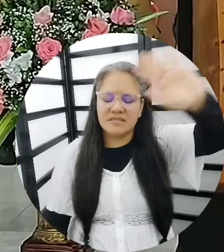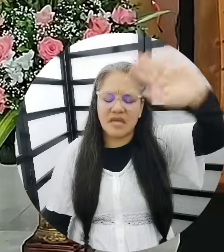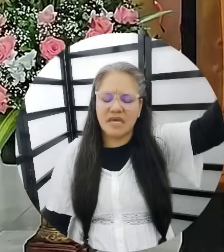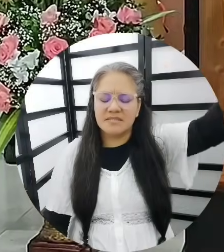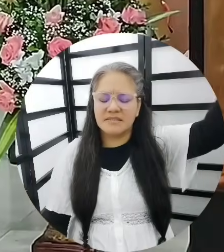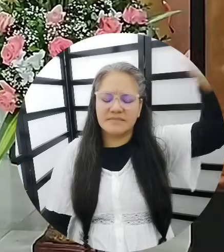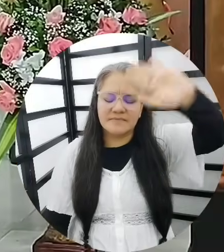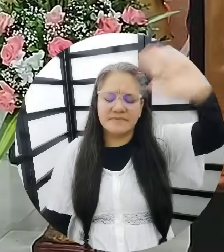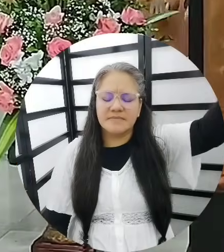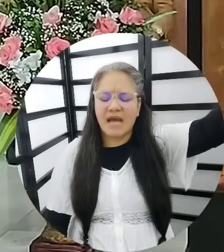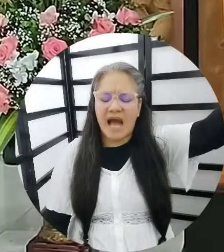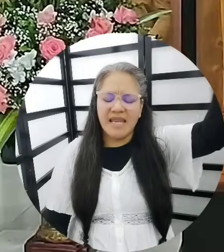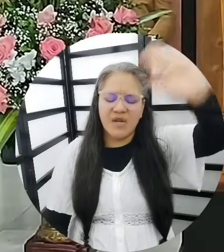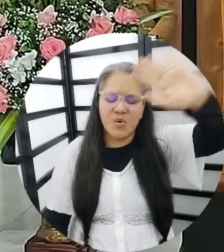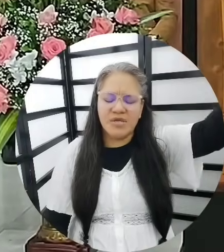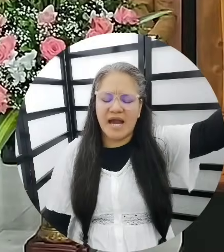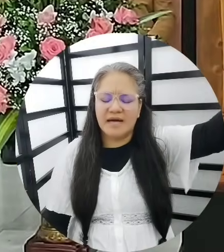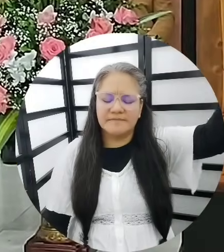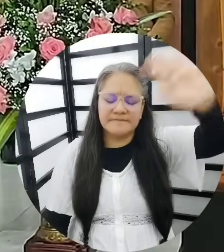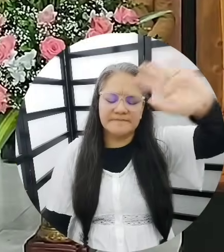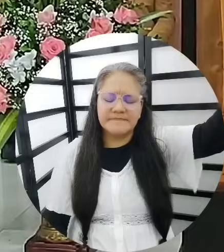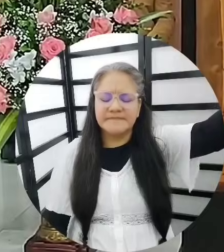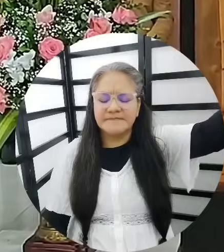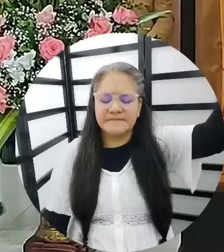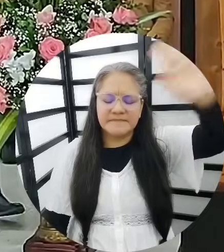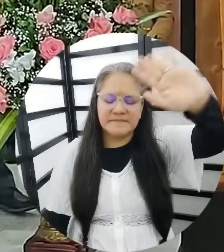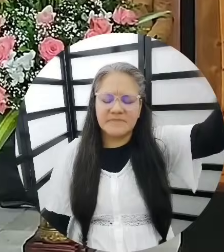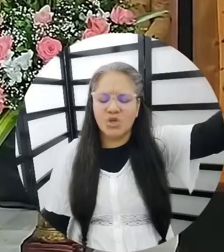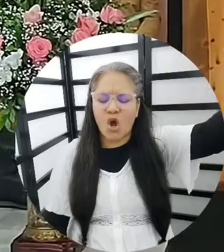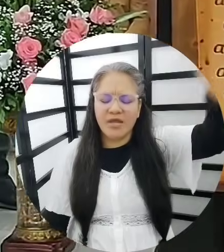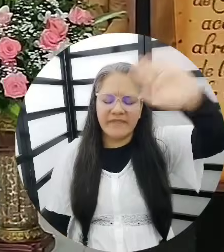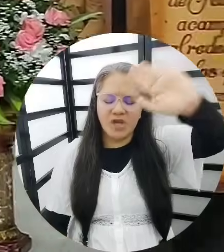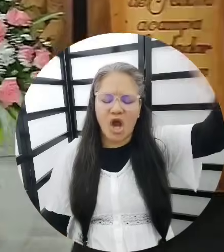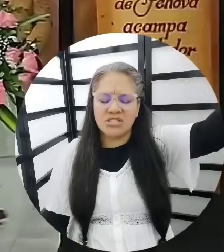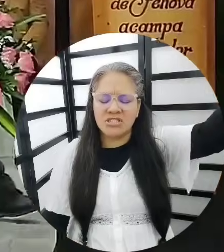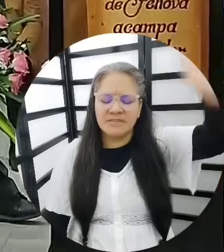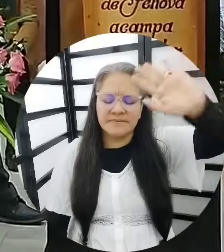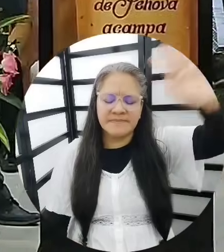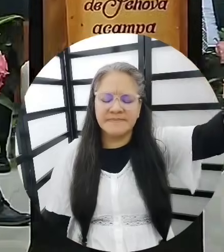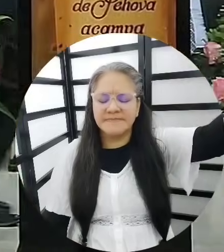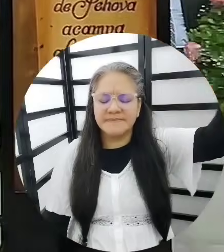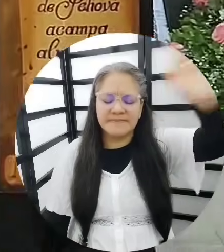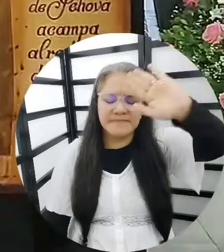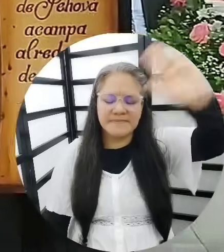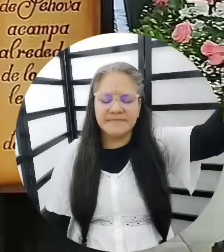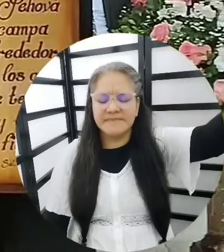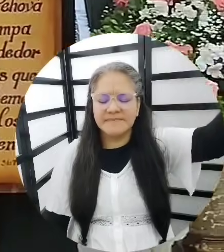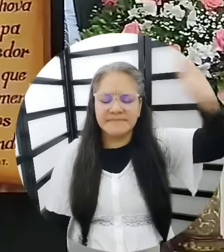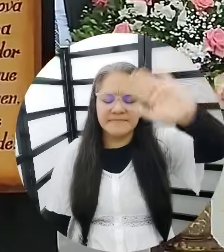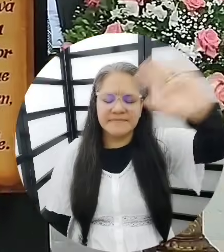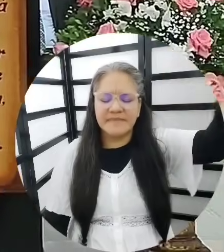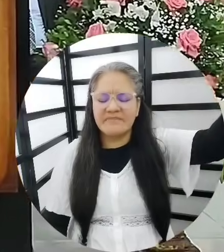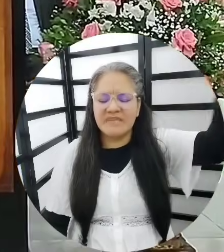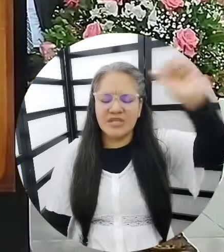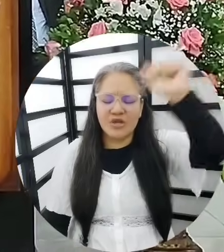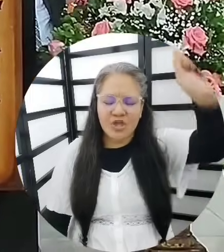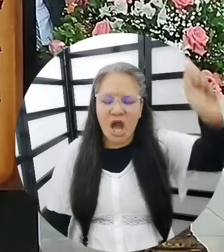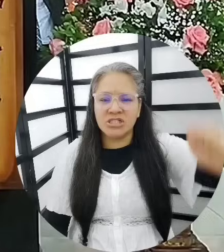para Dios, para su obra, sin mezquindad. Aleluya, porque la obra es de Dios.